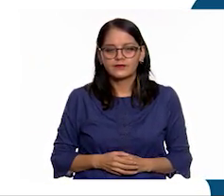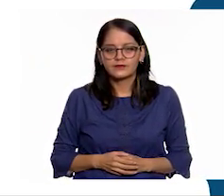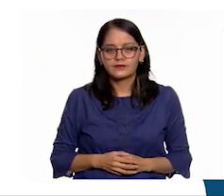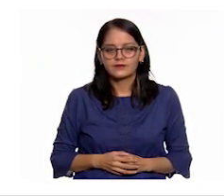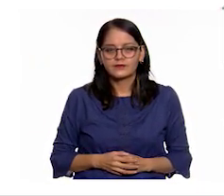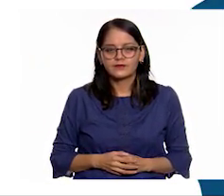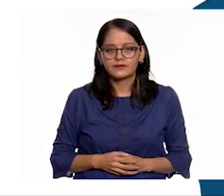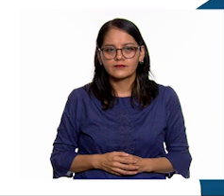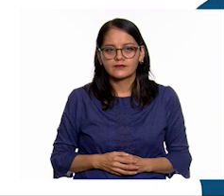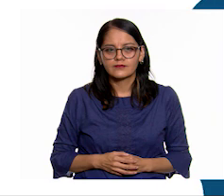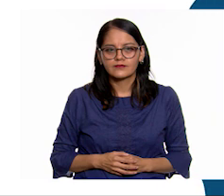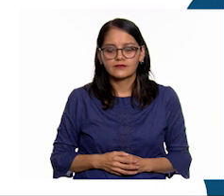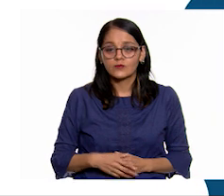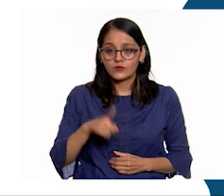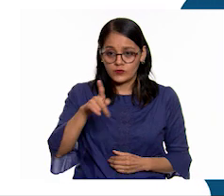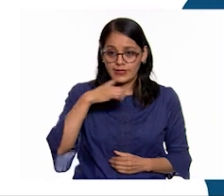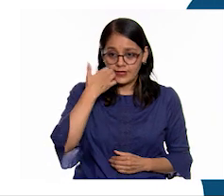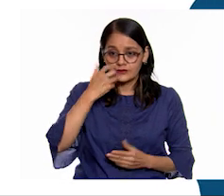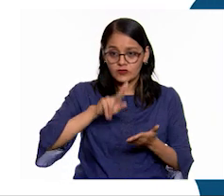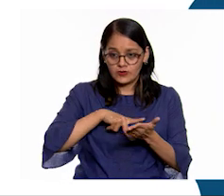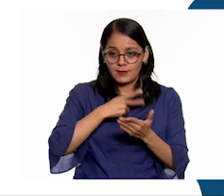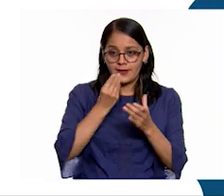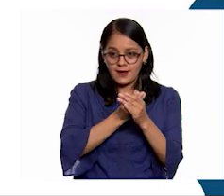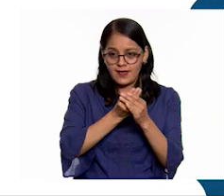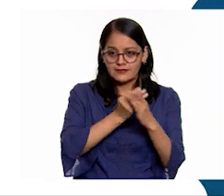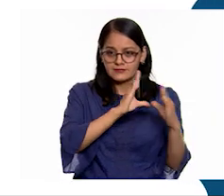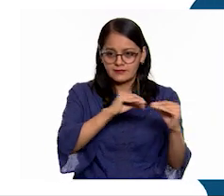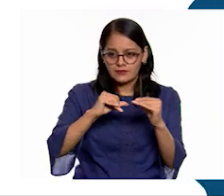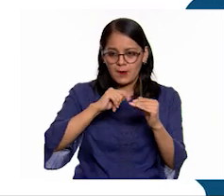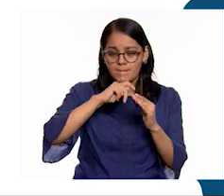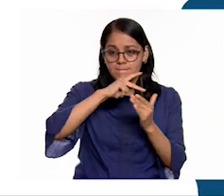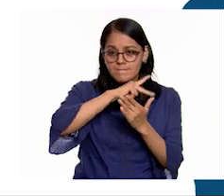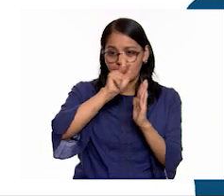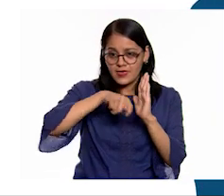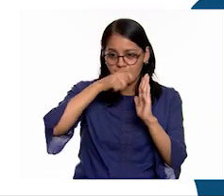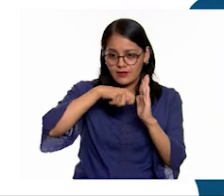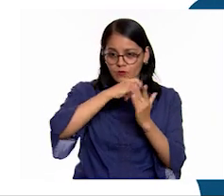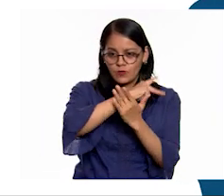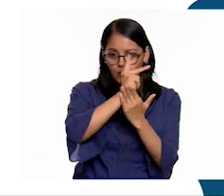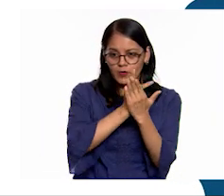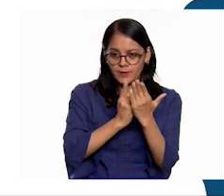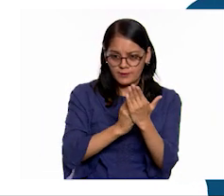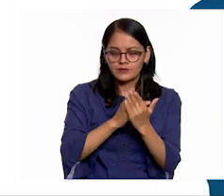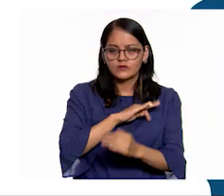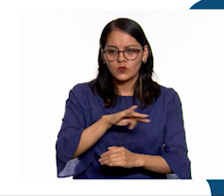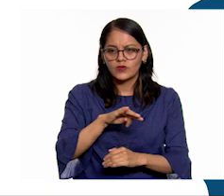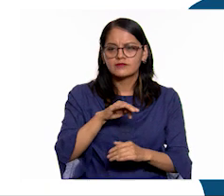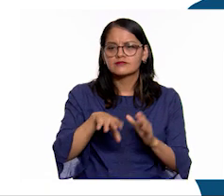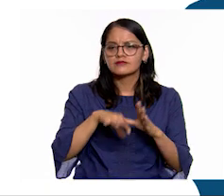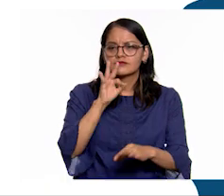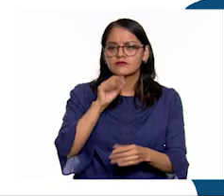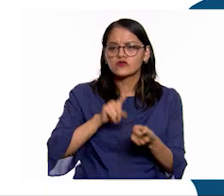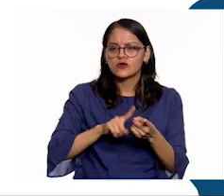conalitech.cep.gov.mx. Si quieres volver a ver los programas de Aprende en Casa, los puedes encontrar en la siguiente liga: